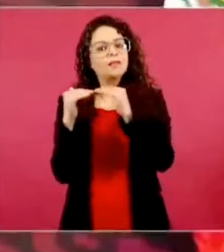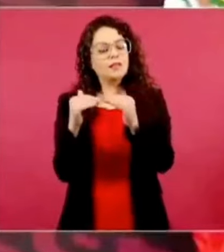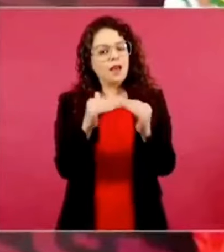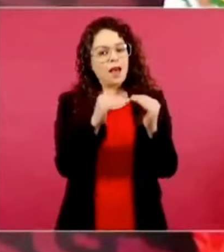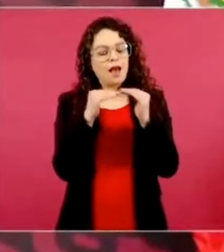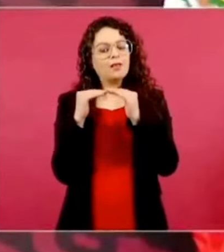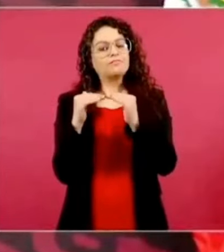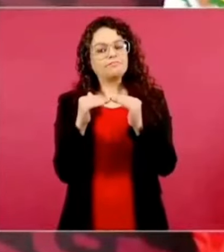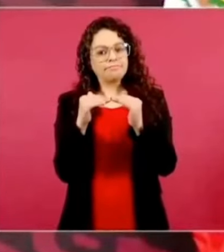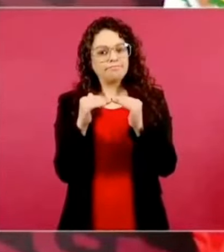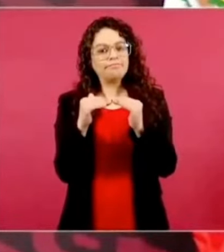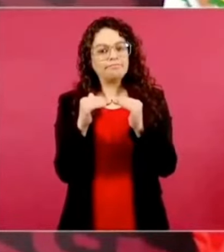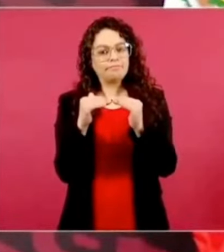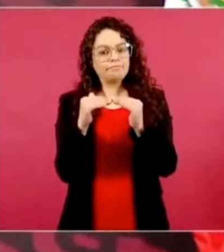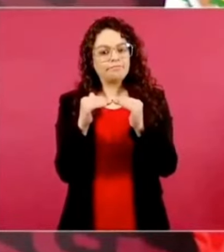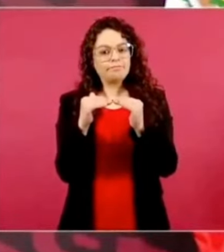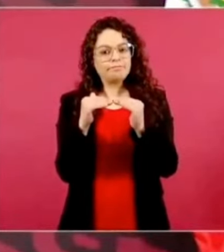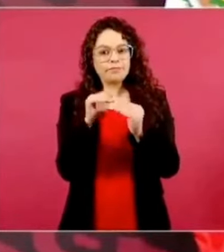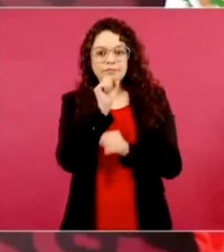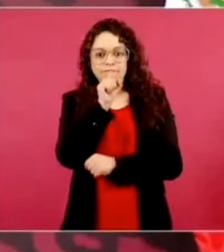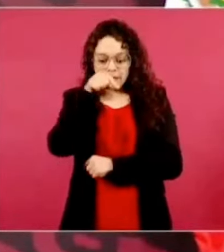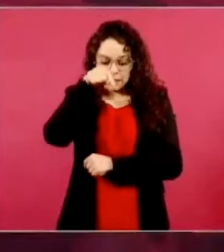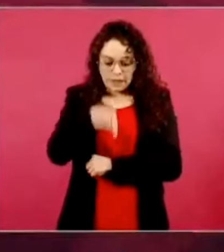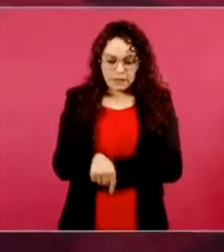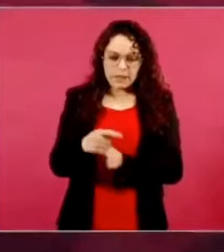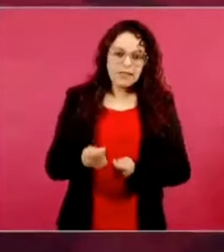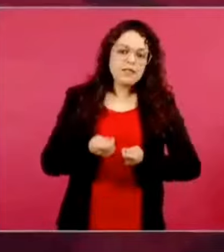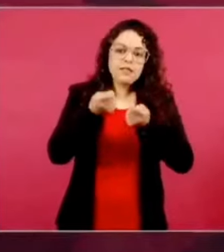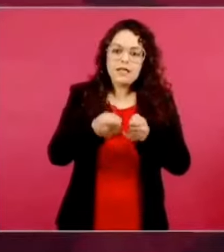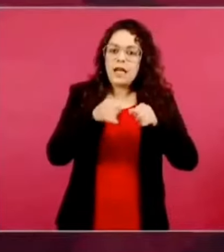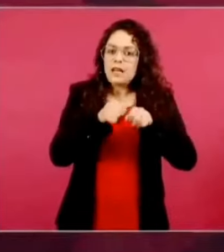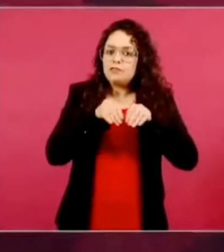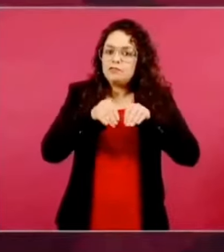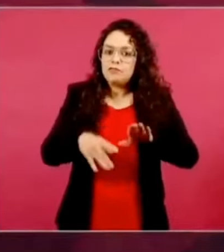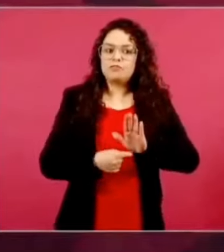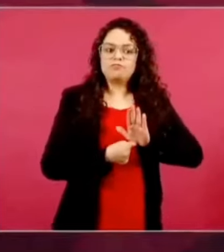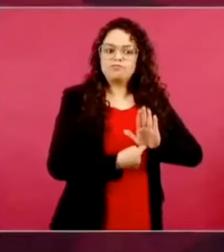el que estemos informando, porque manipulan mucho.